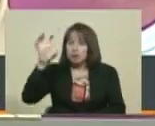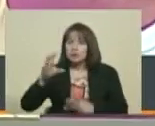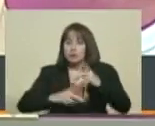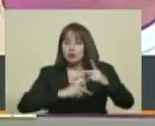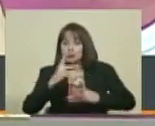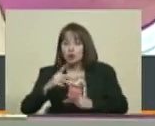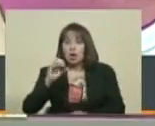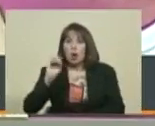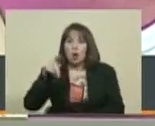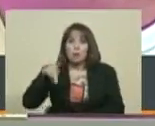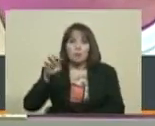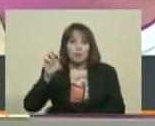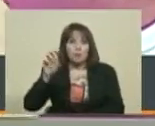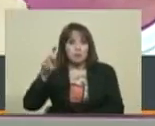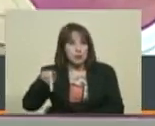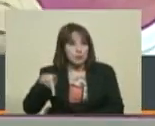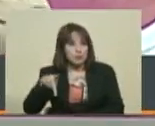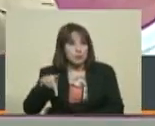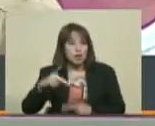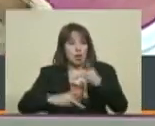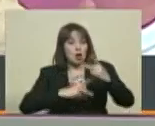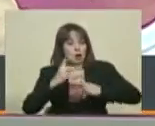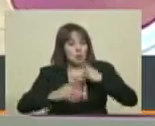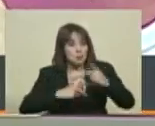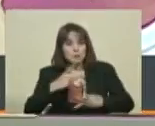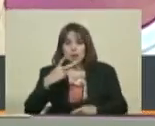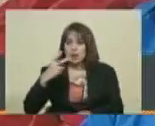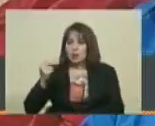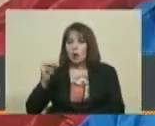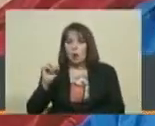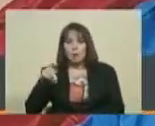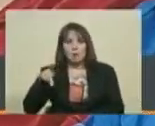OPEP y de los países productores no OPEP.